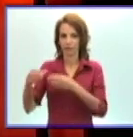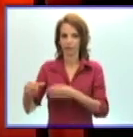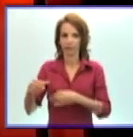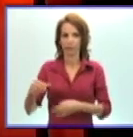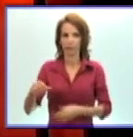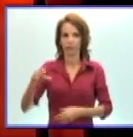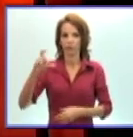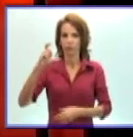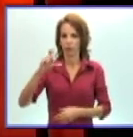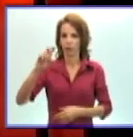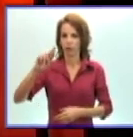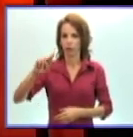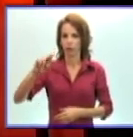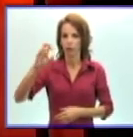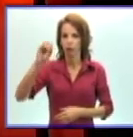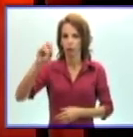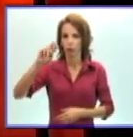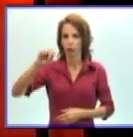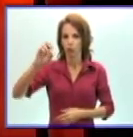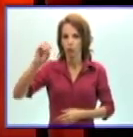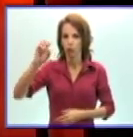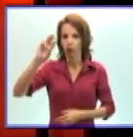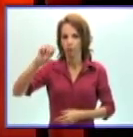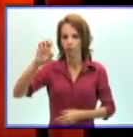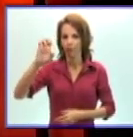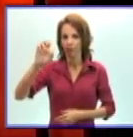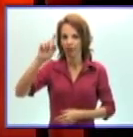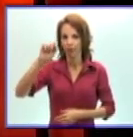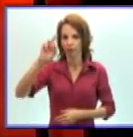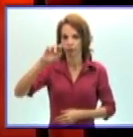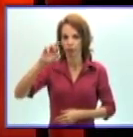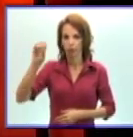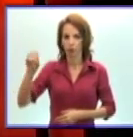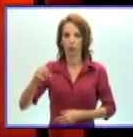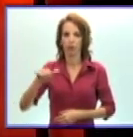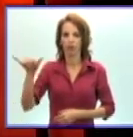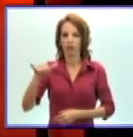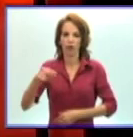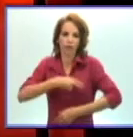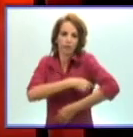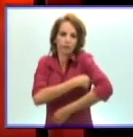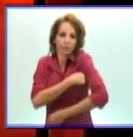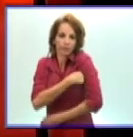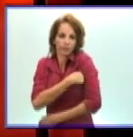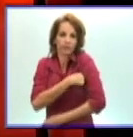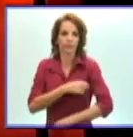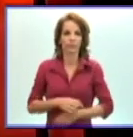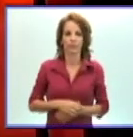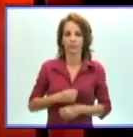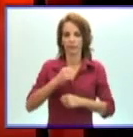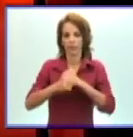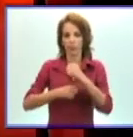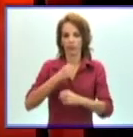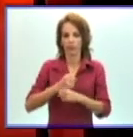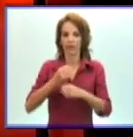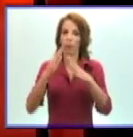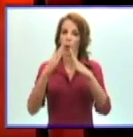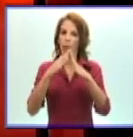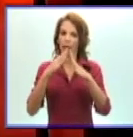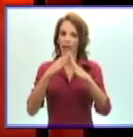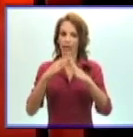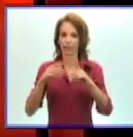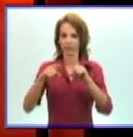cronómetro que lo hemos estado viendo, y ahí tenemos un termómetro que utilizamos en la casa para medir la temperatura ambiental. Por lo tanto, es